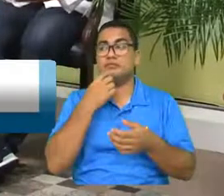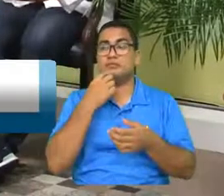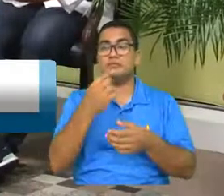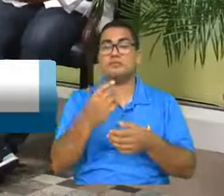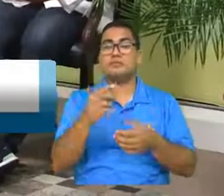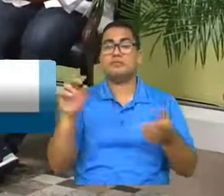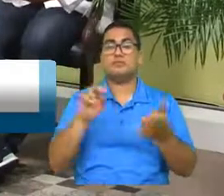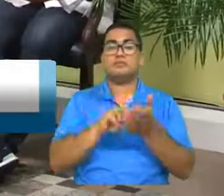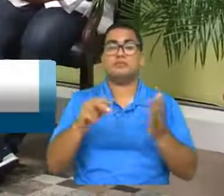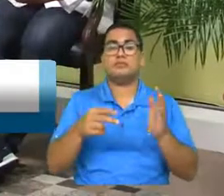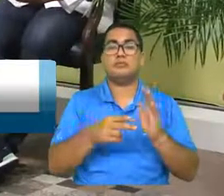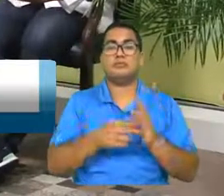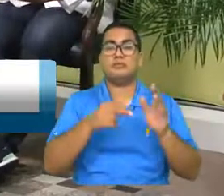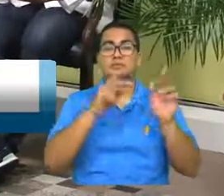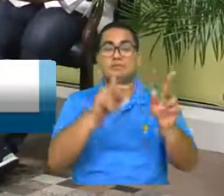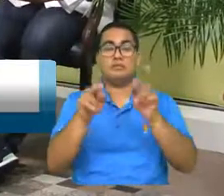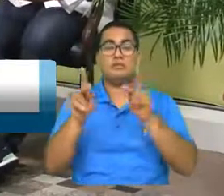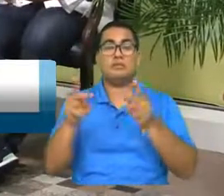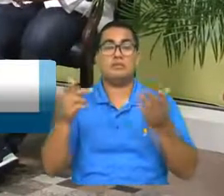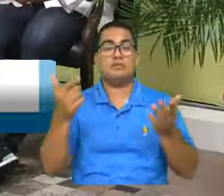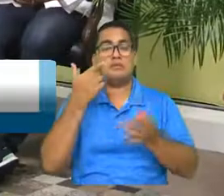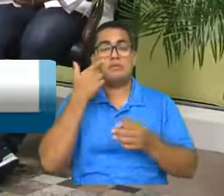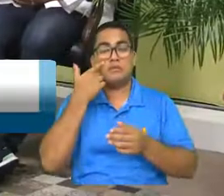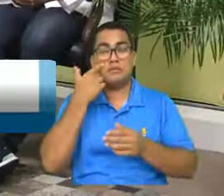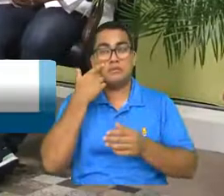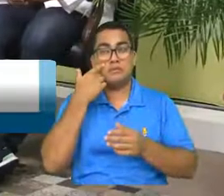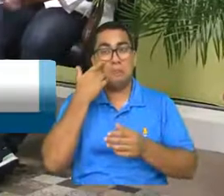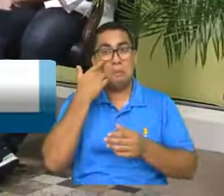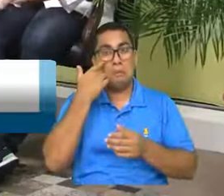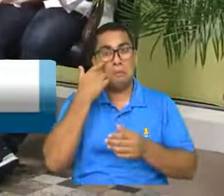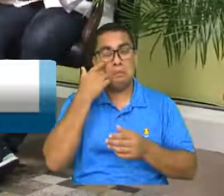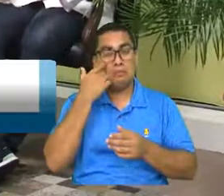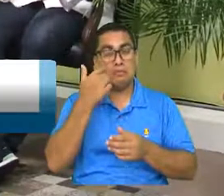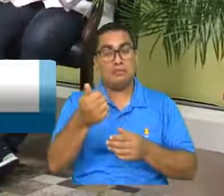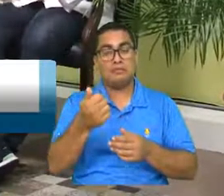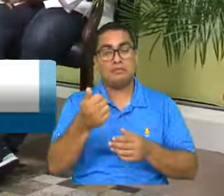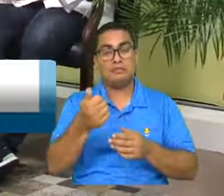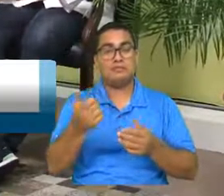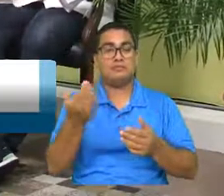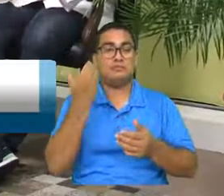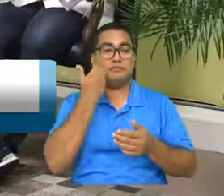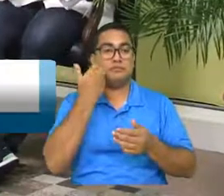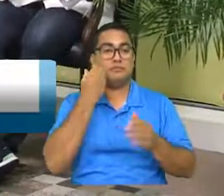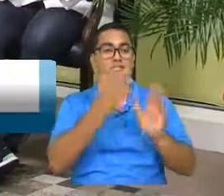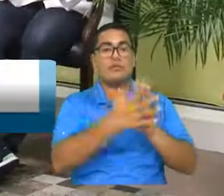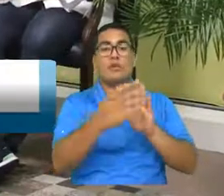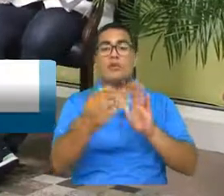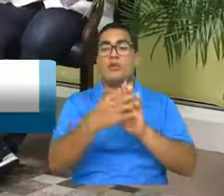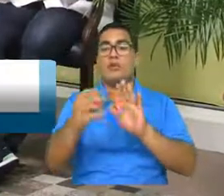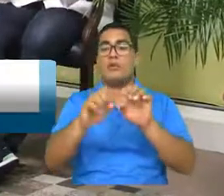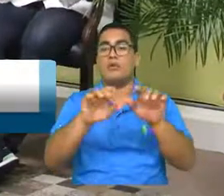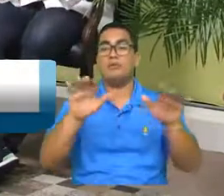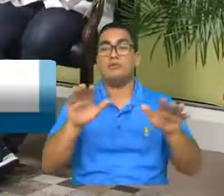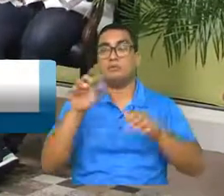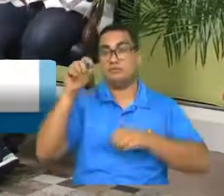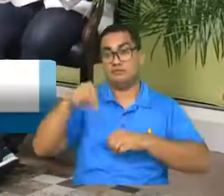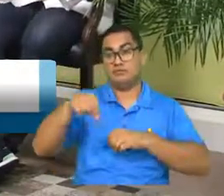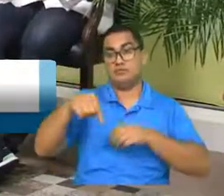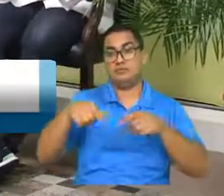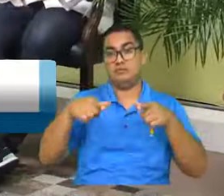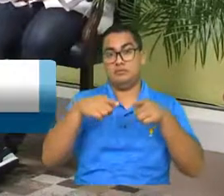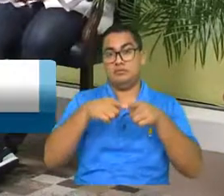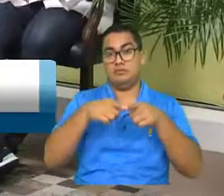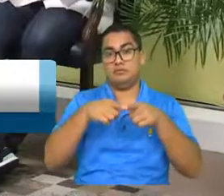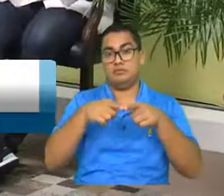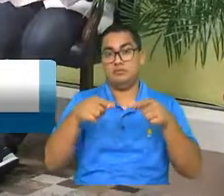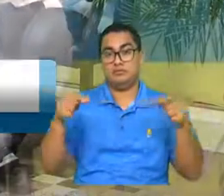lo que le conocemos la transmisión de la enfermedad. Y sin obviar, pues nosotros acá en Managua, que es la parte